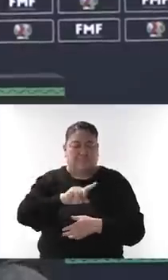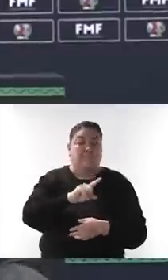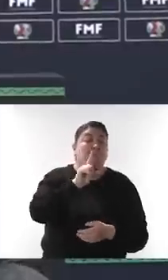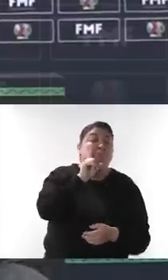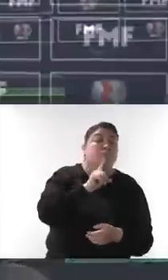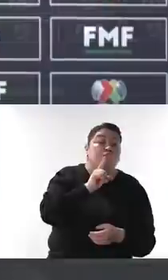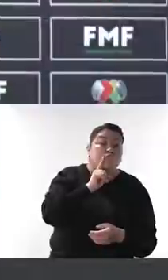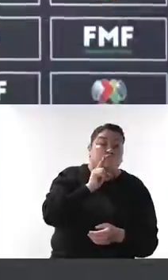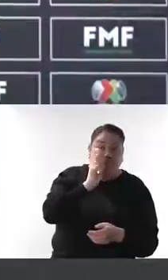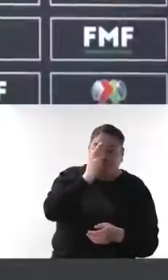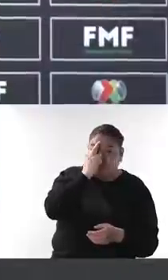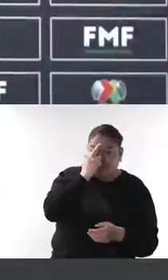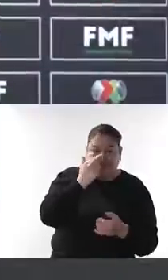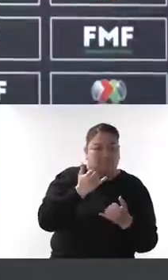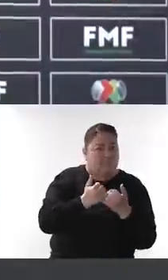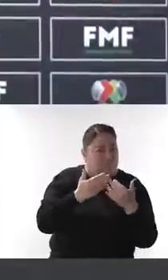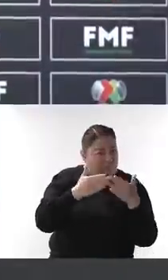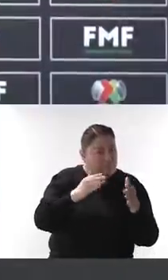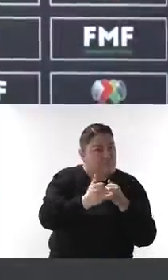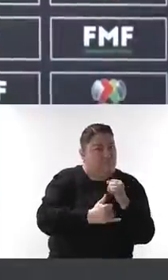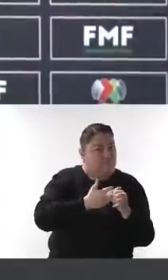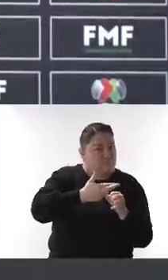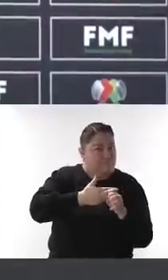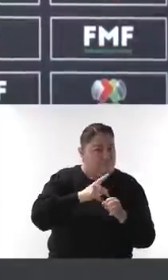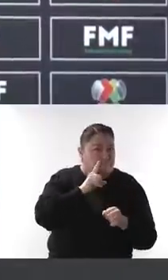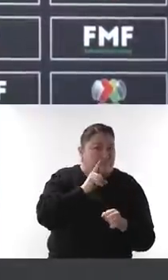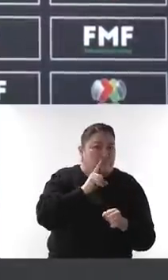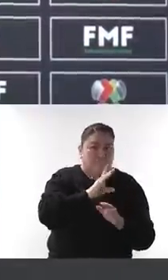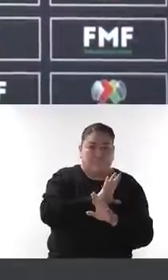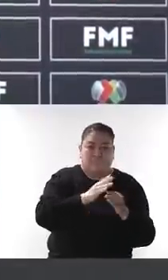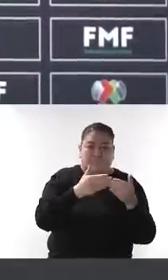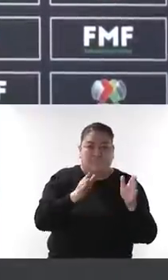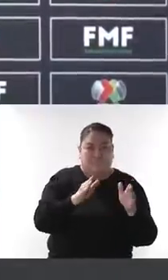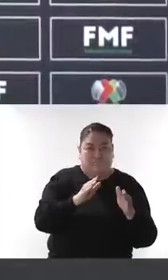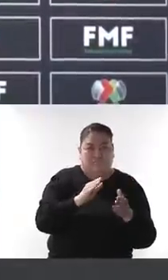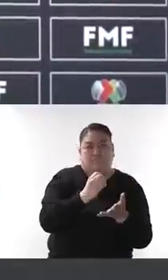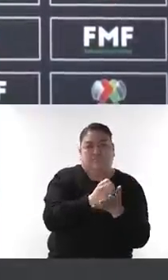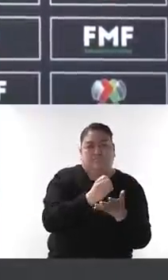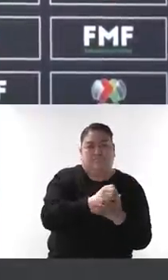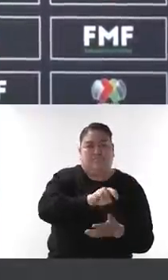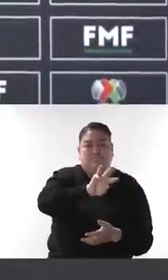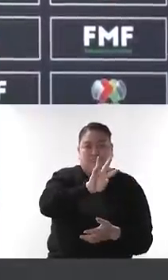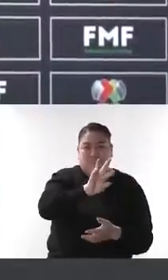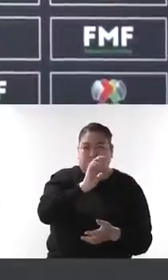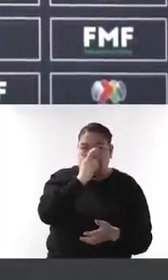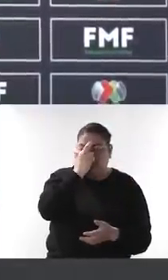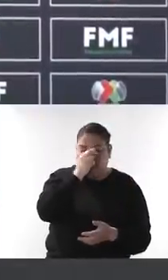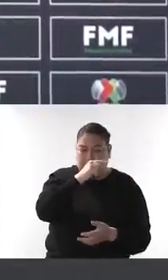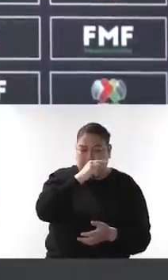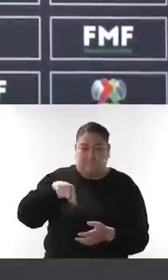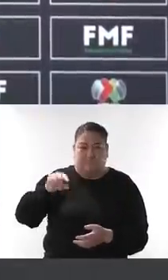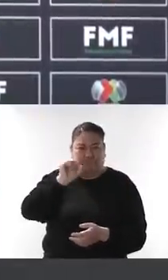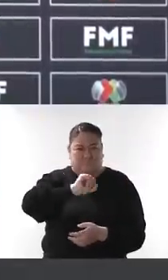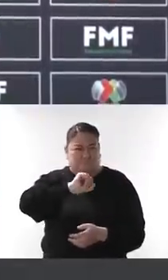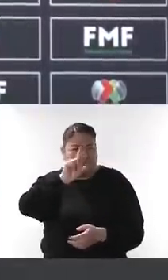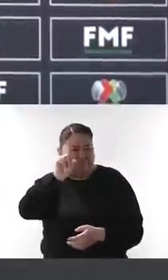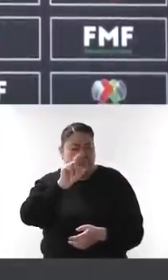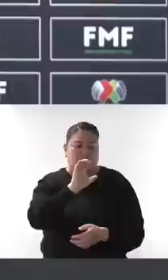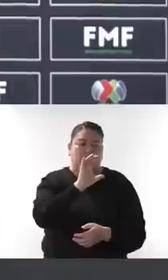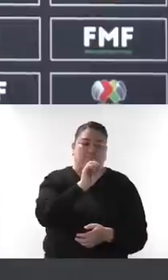W, y con esta nueva competencia de los mejores clubes de Liga de